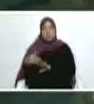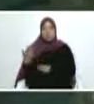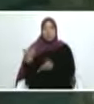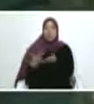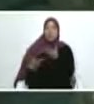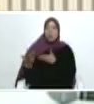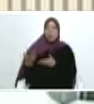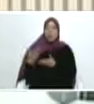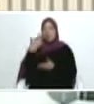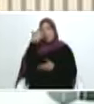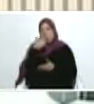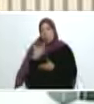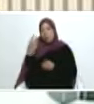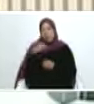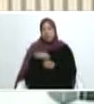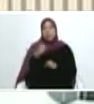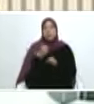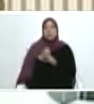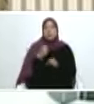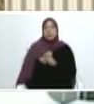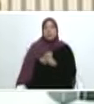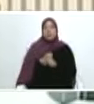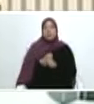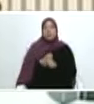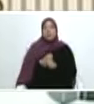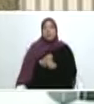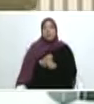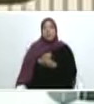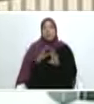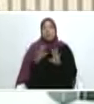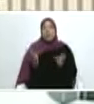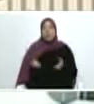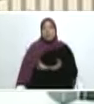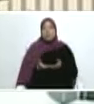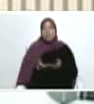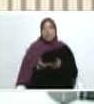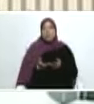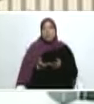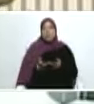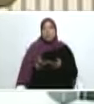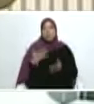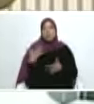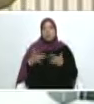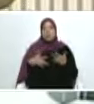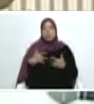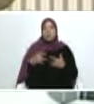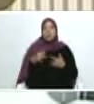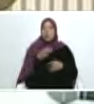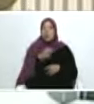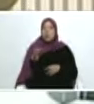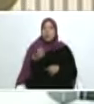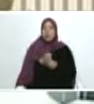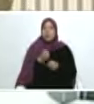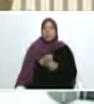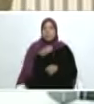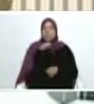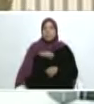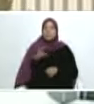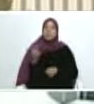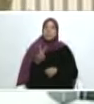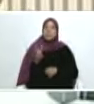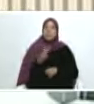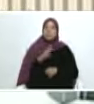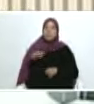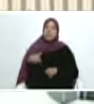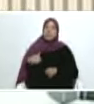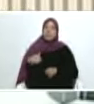individual y que es la admiración del mundo entero. Entonces estamos del lado correcto de la historia. Y